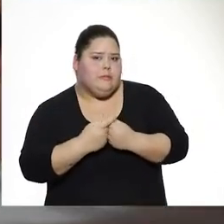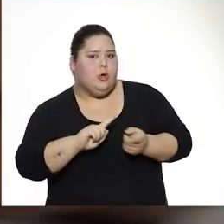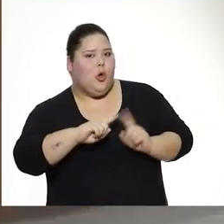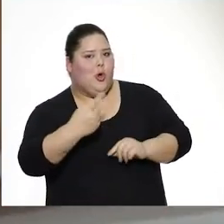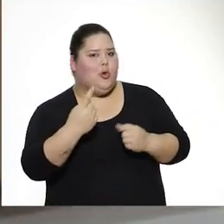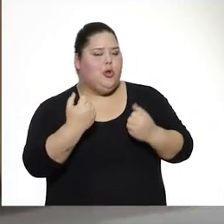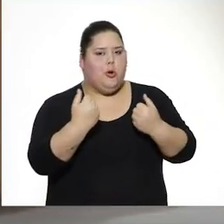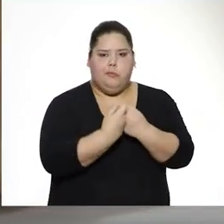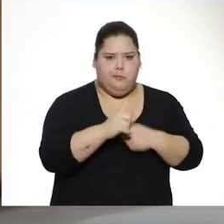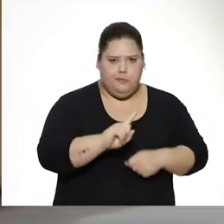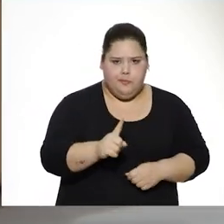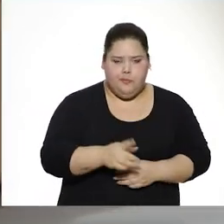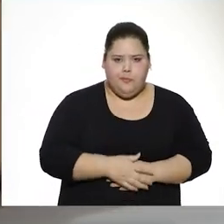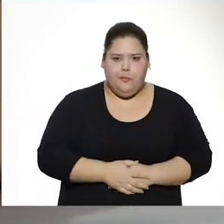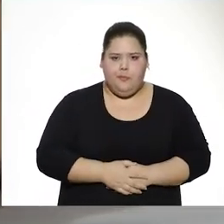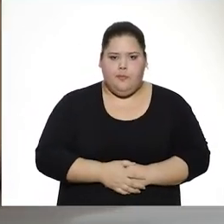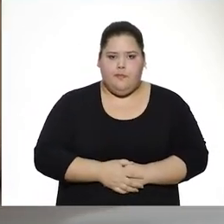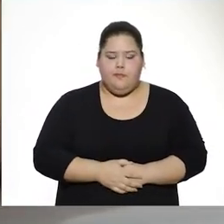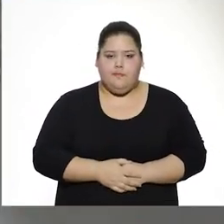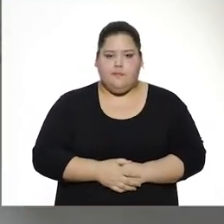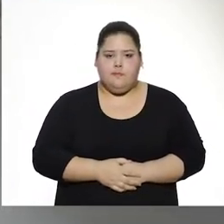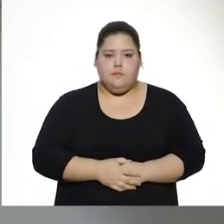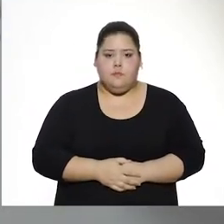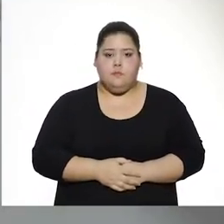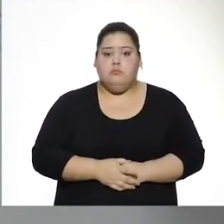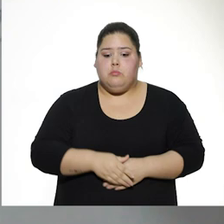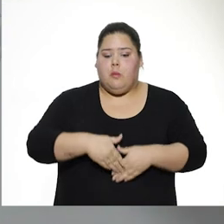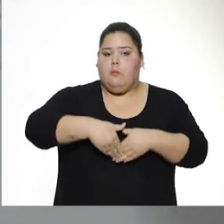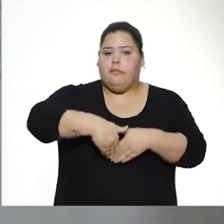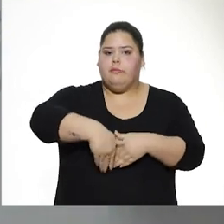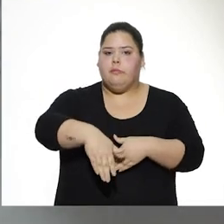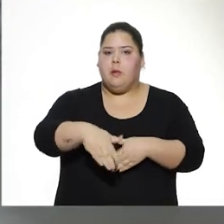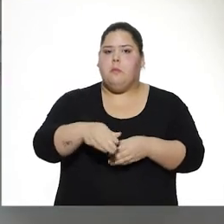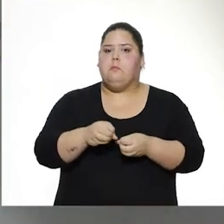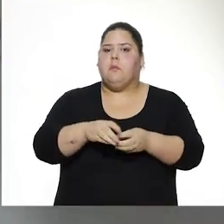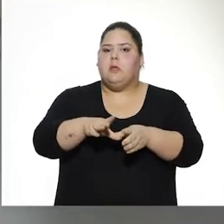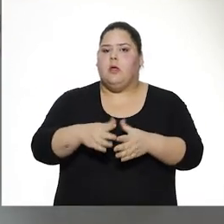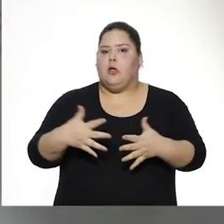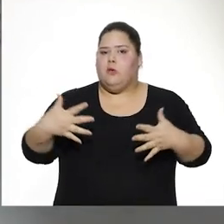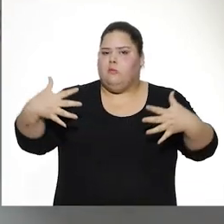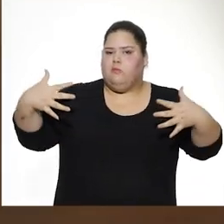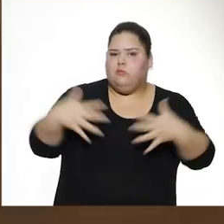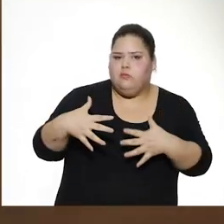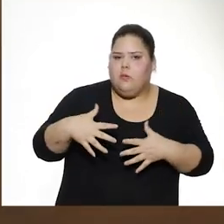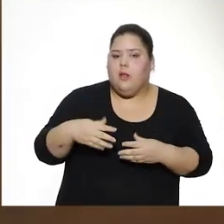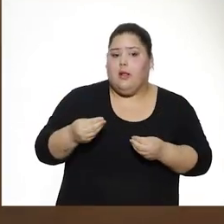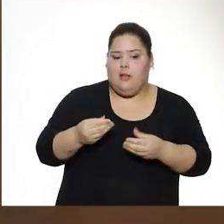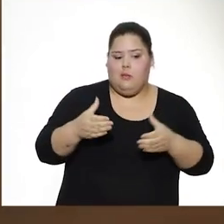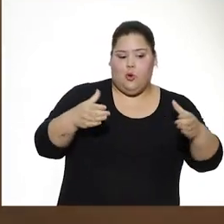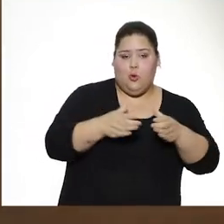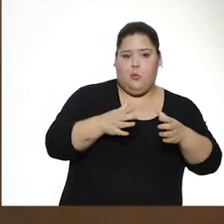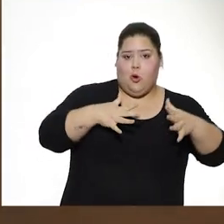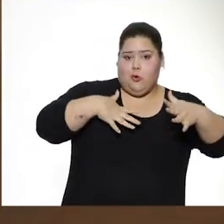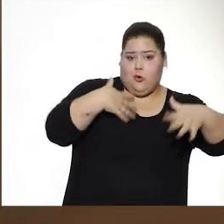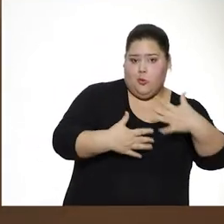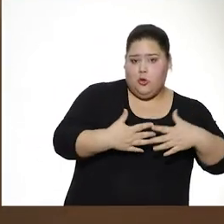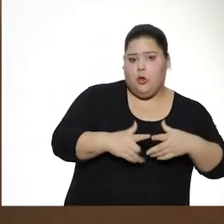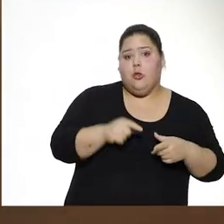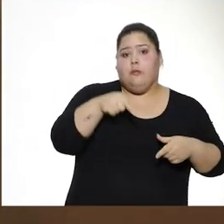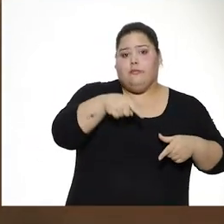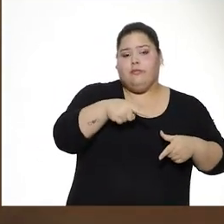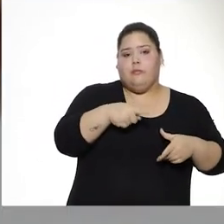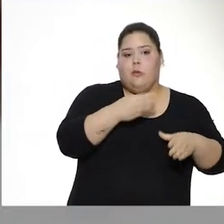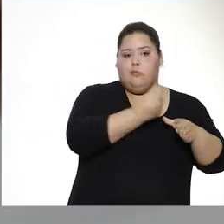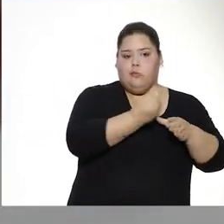capital, otras partes no lo hicieron. Pronto comenzaría un enfrentamiento bélico entre aquellos revolucionarios